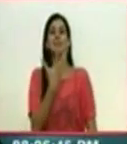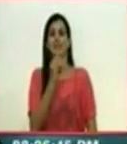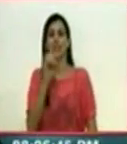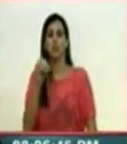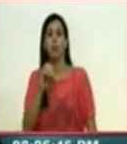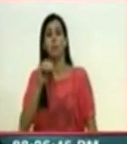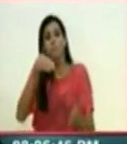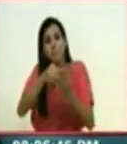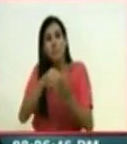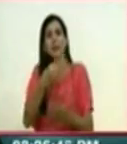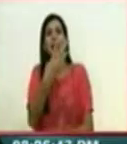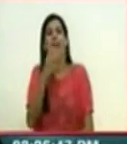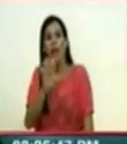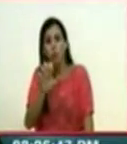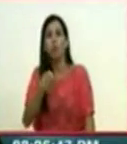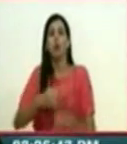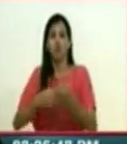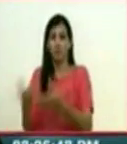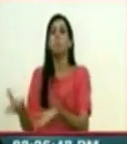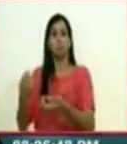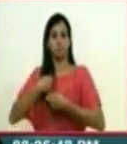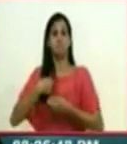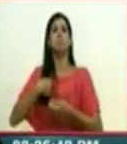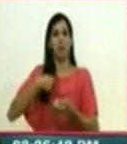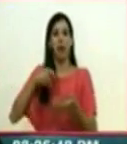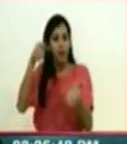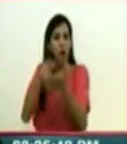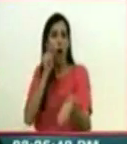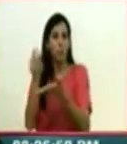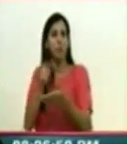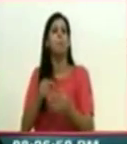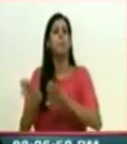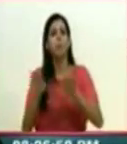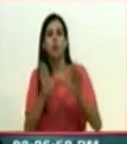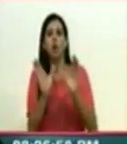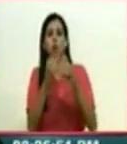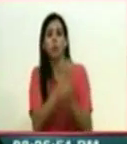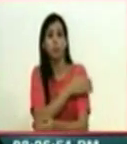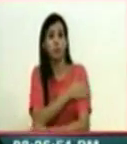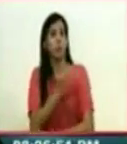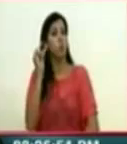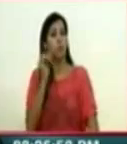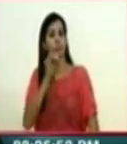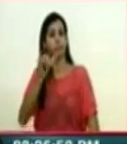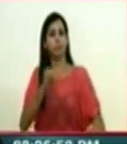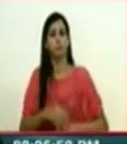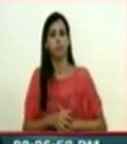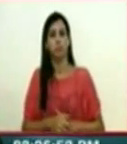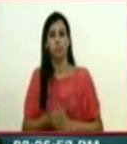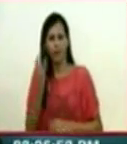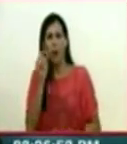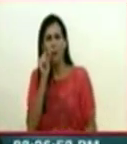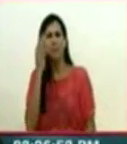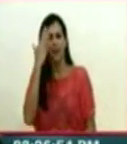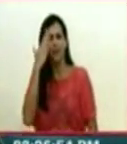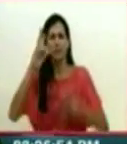Felipe González por asesorar a sectores de la extrema derecha de Venezuela, según denunció la parlamentaria. Se va a conocer hasta